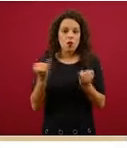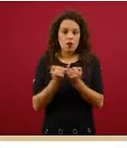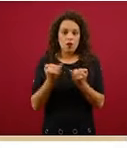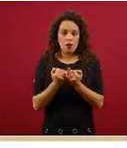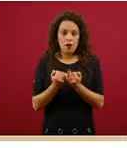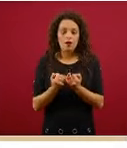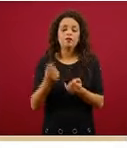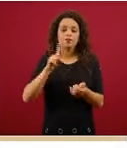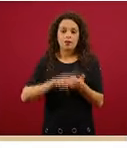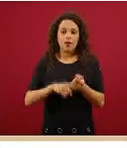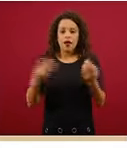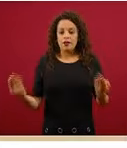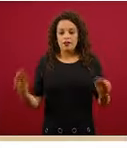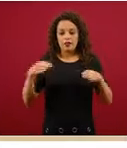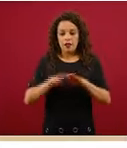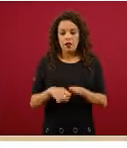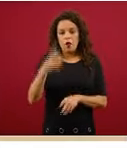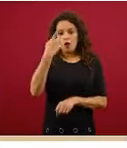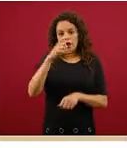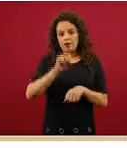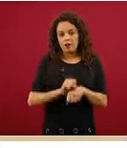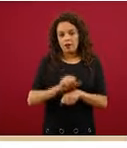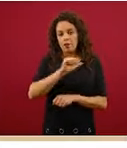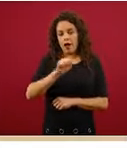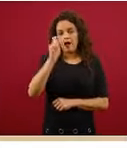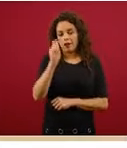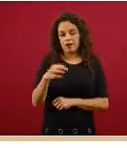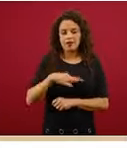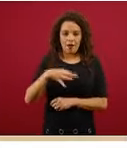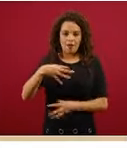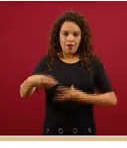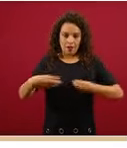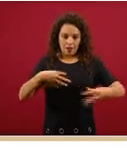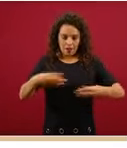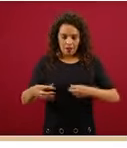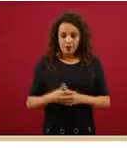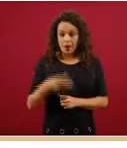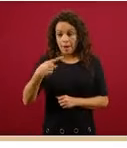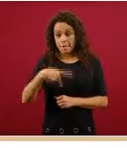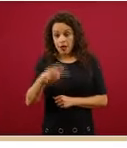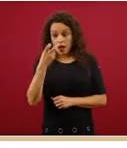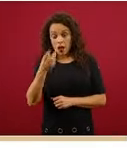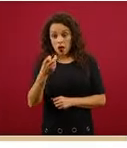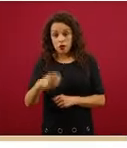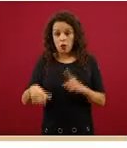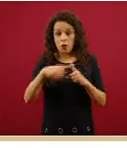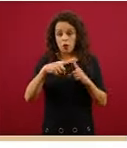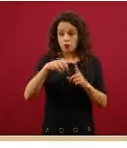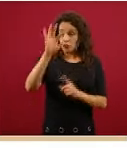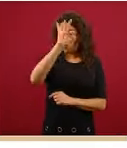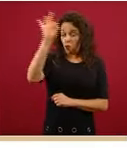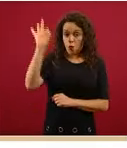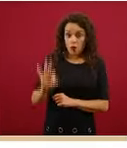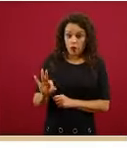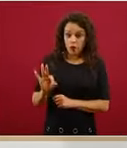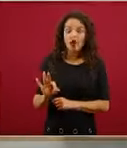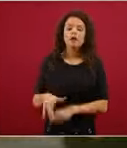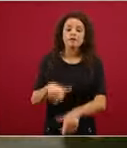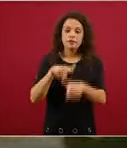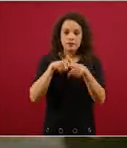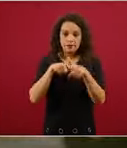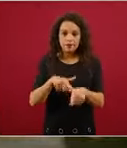una semana epidemiológica como tal. Sin embargo, el porcentaje de positividad continúa todavía estando